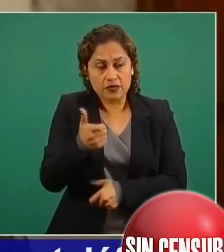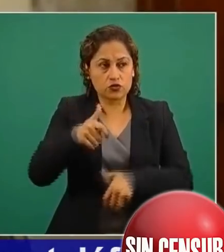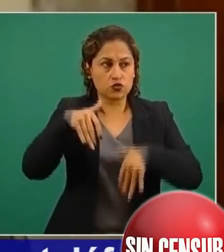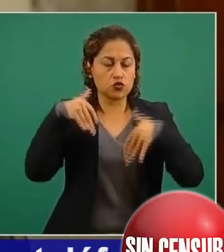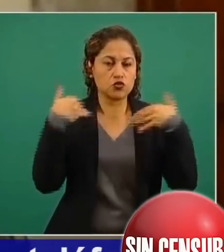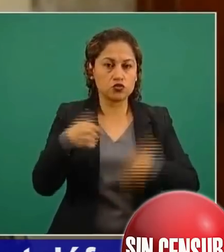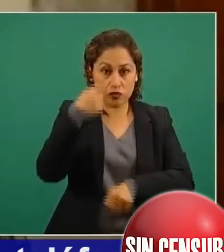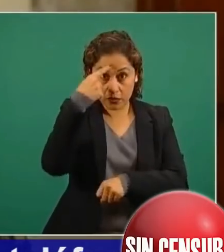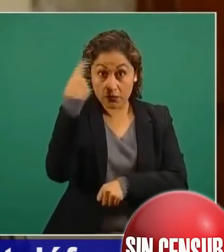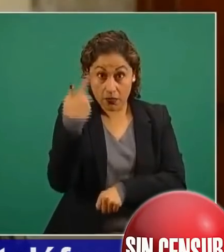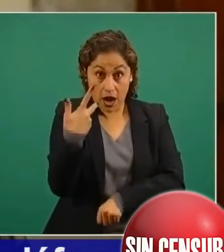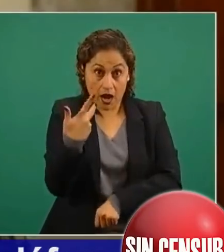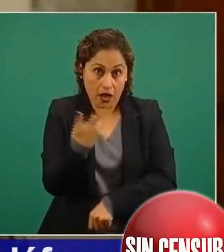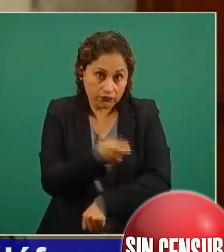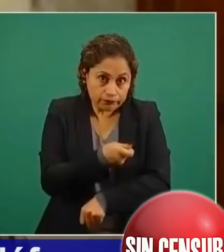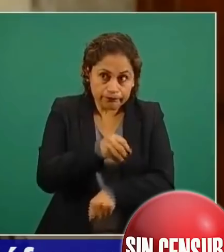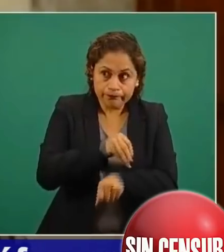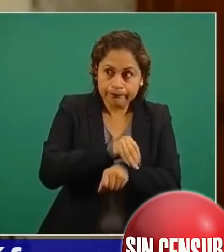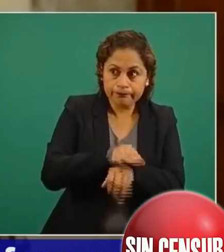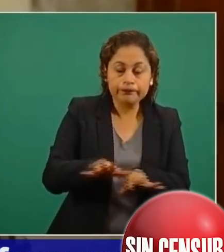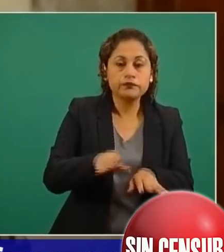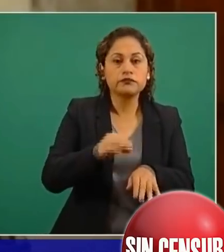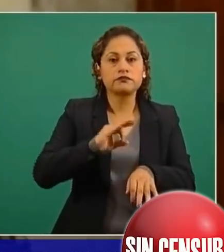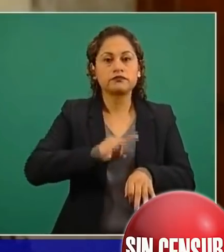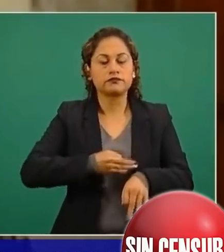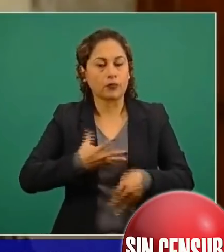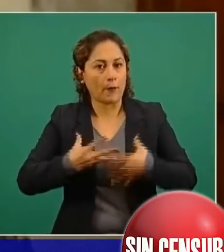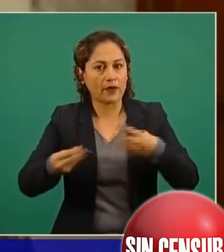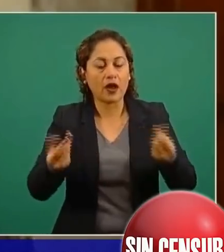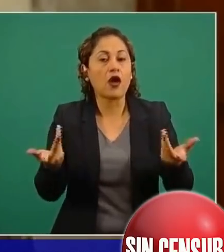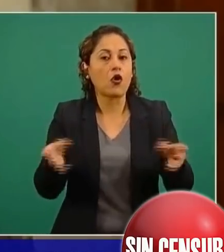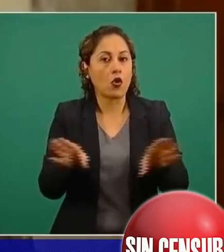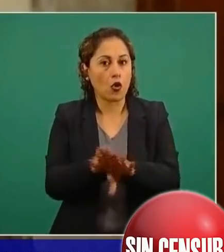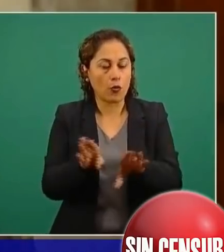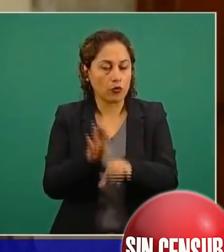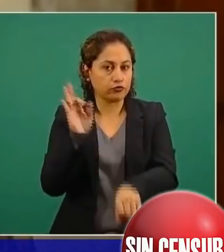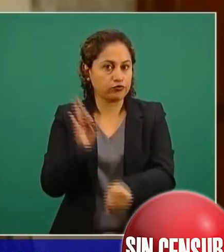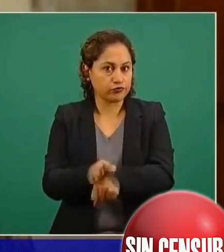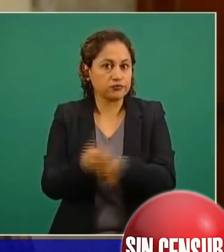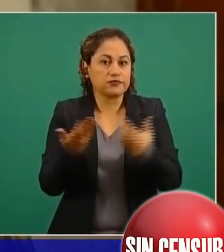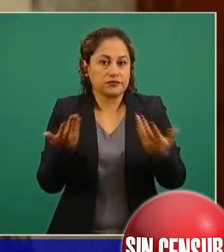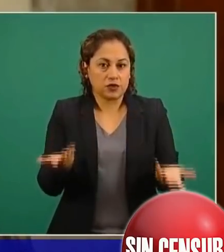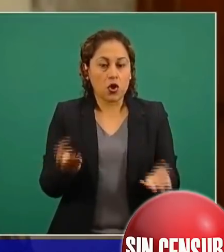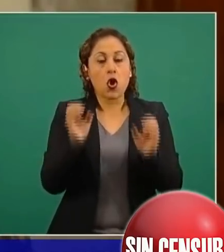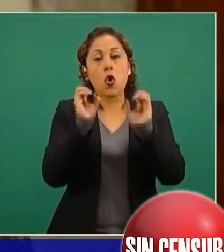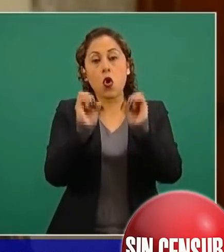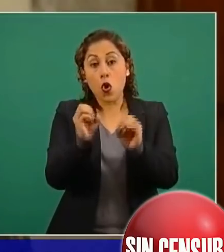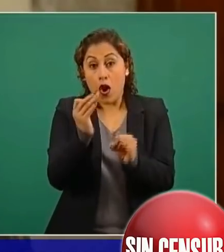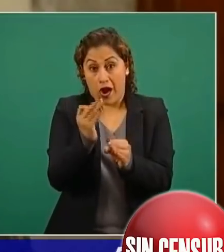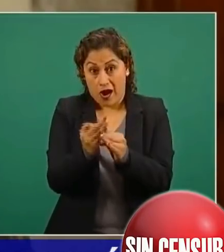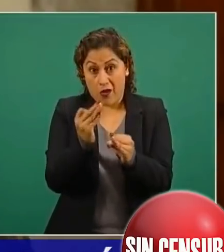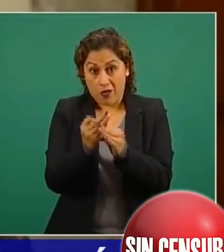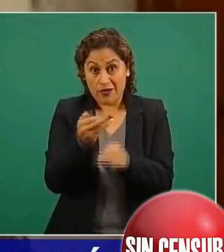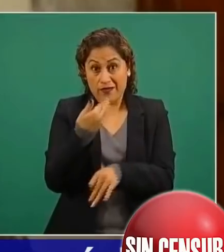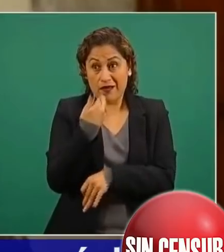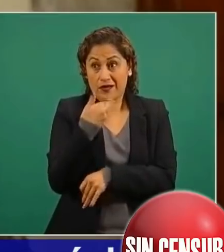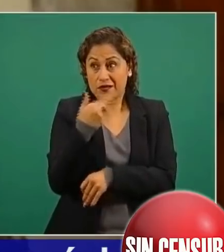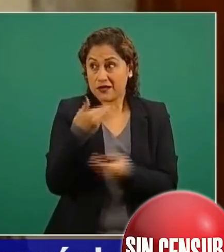pandemia o ahorita que cientos de restaurantes están cerrados como consecuencia del